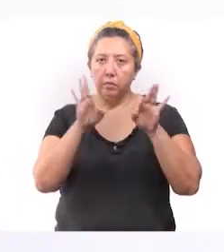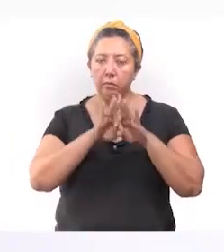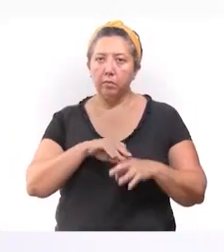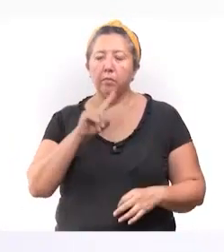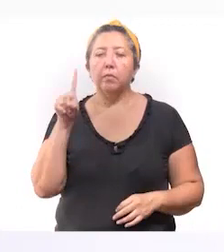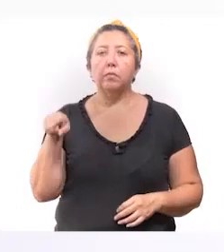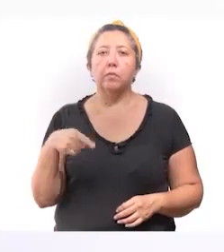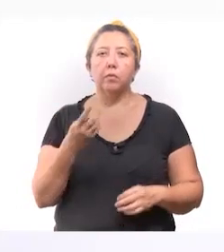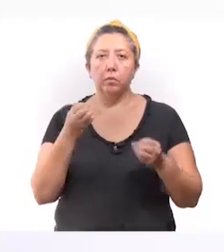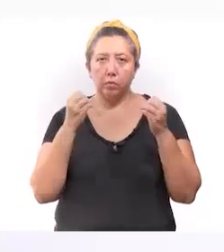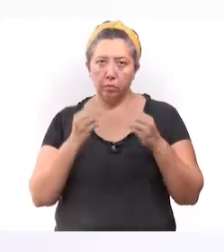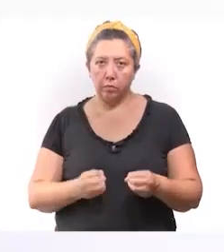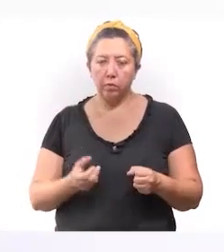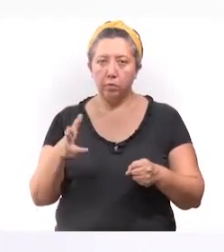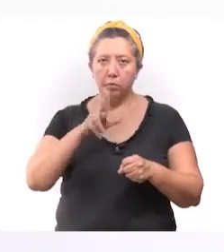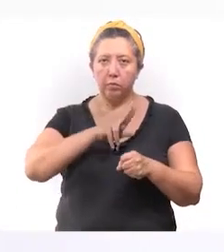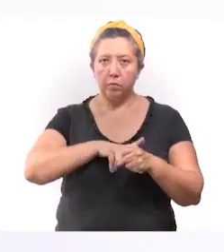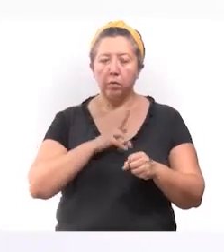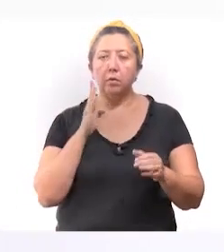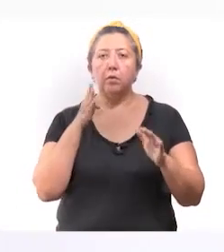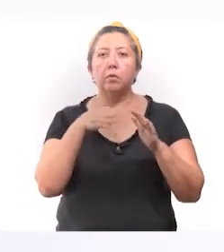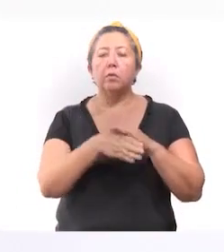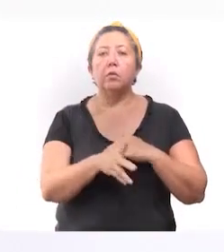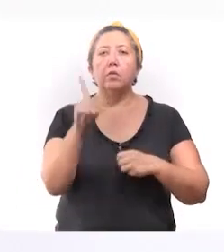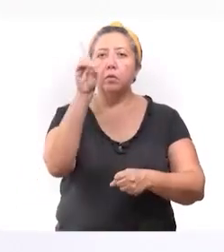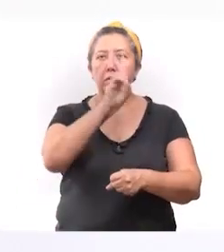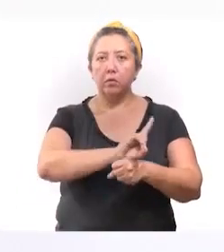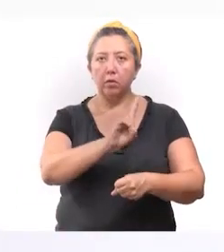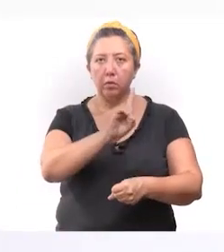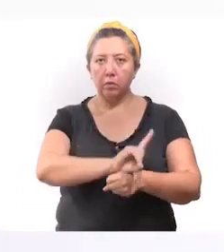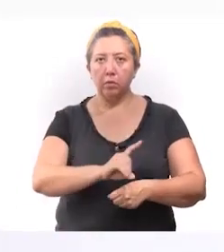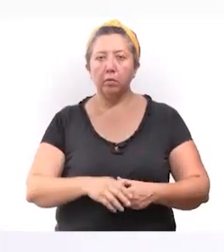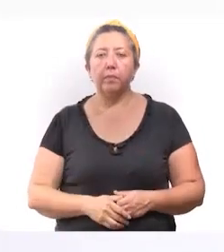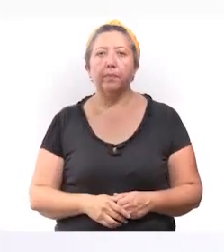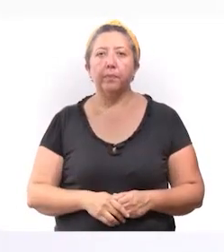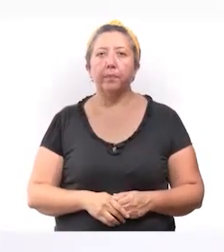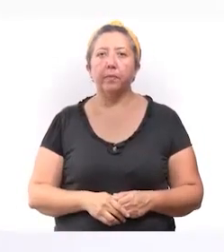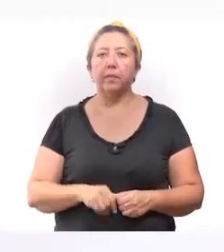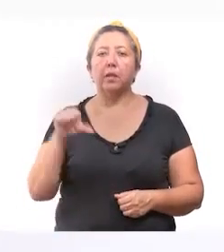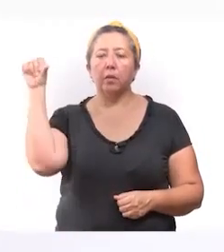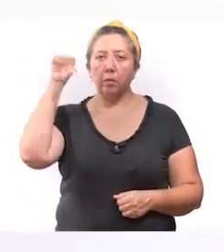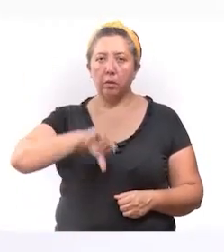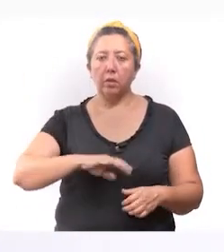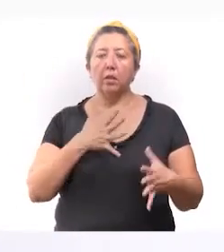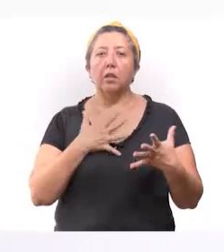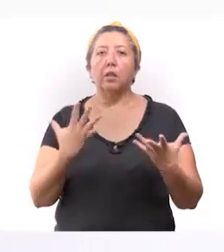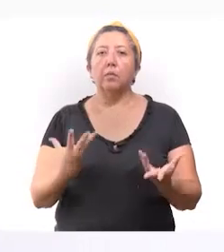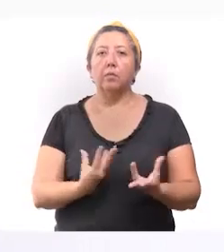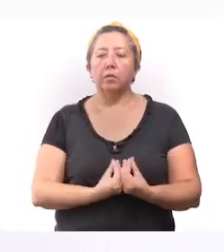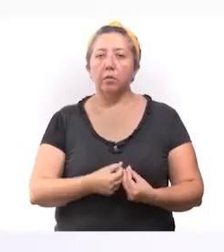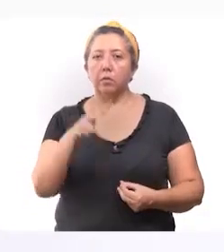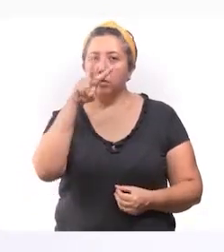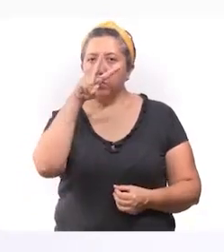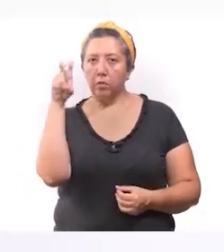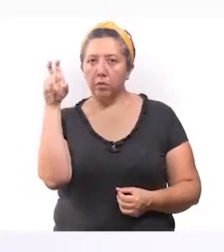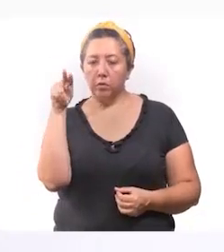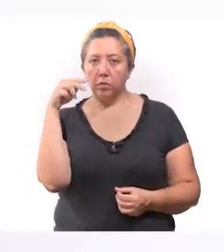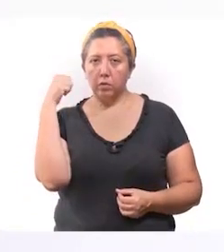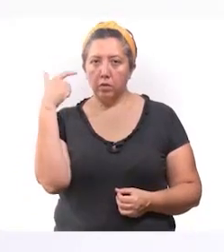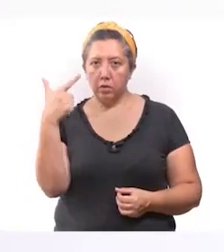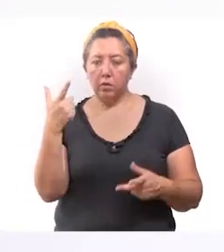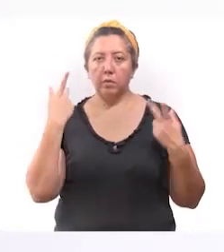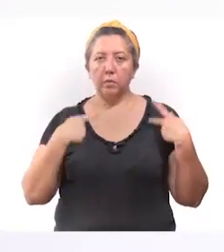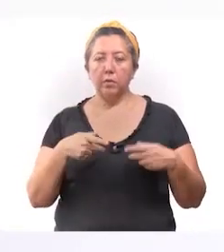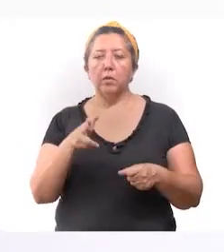los datos más importantes son la ocupación hospitalaria y los ingresos diarios. El día de hoy tenemos